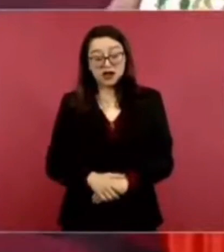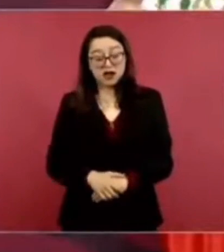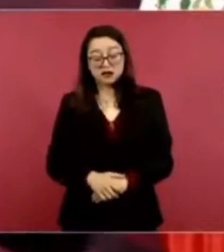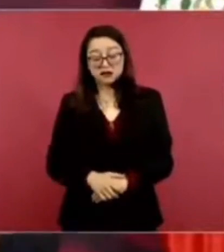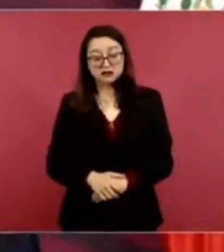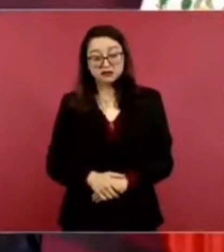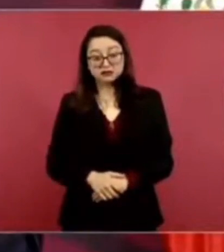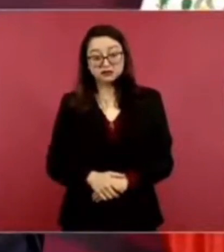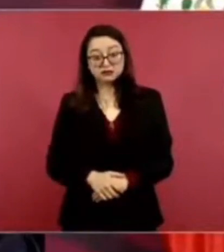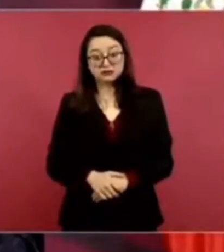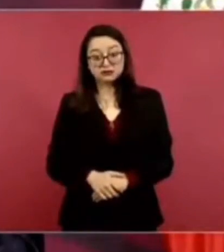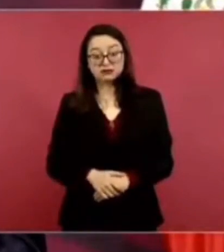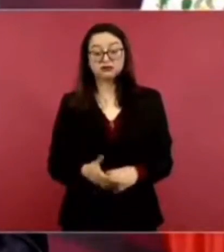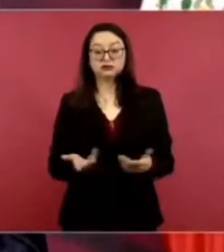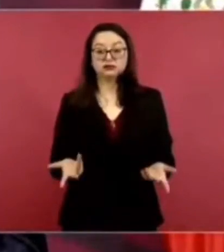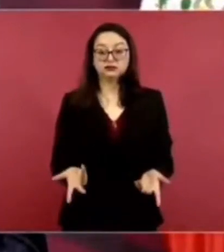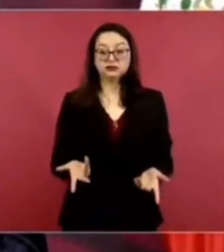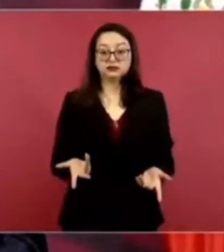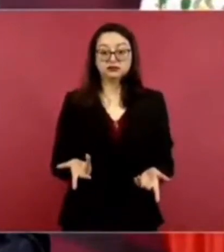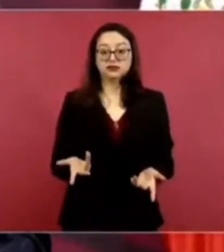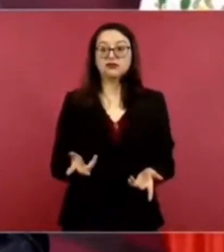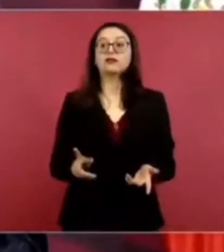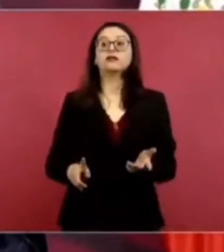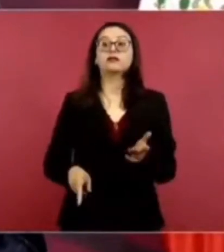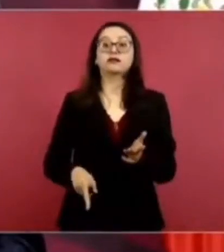juez hace dos